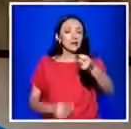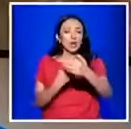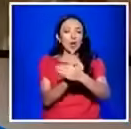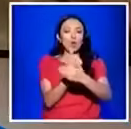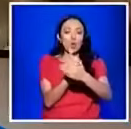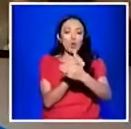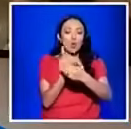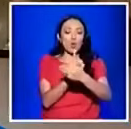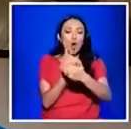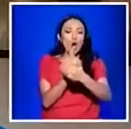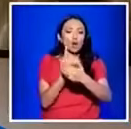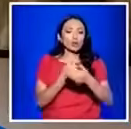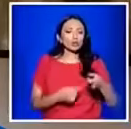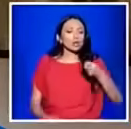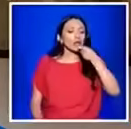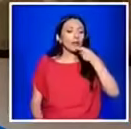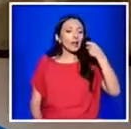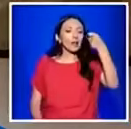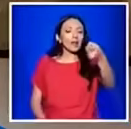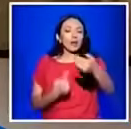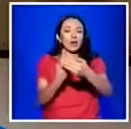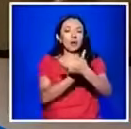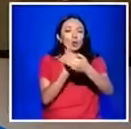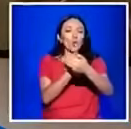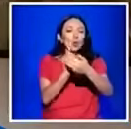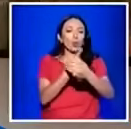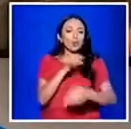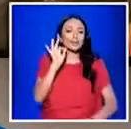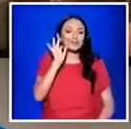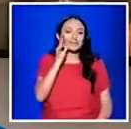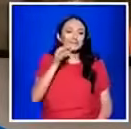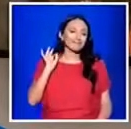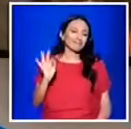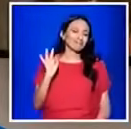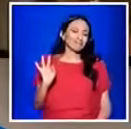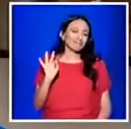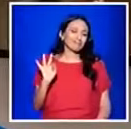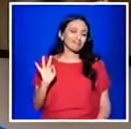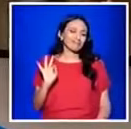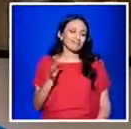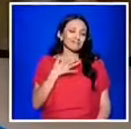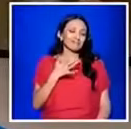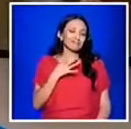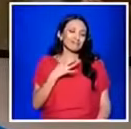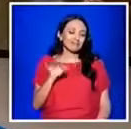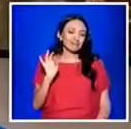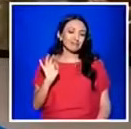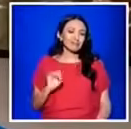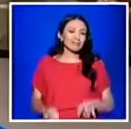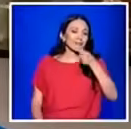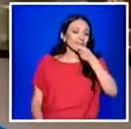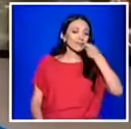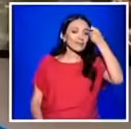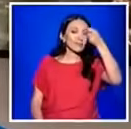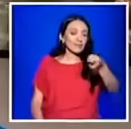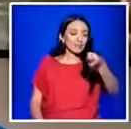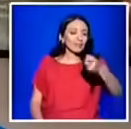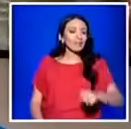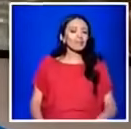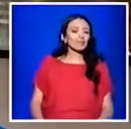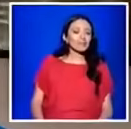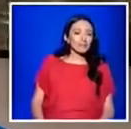Bessy caserita que nos está saludando ahora. Ahí está, esos jugos potentes que nos gusta a todos. Ahí, póngale para que nos mande un